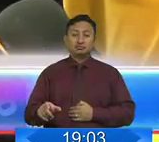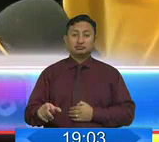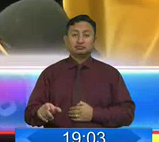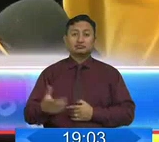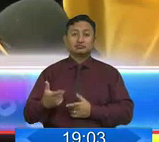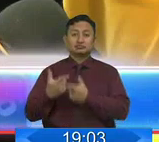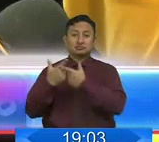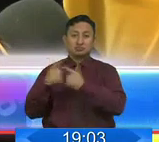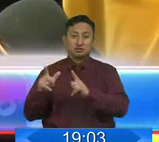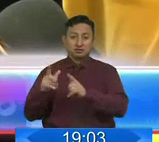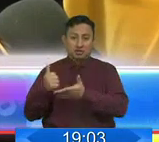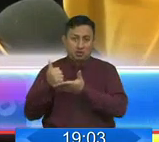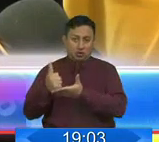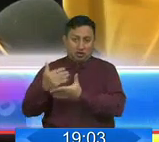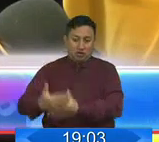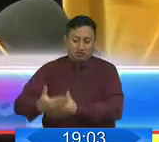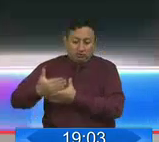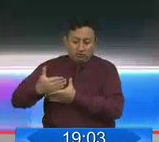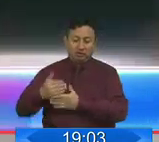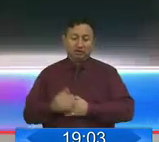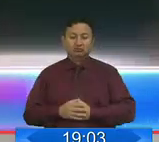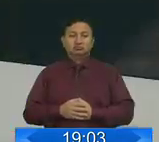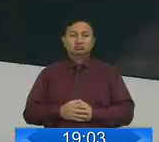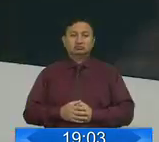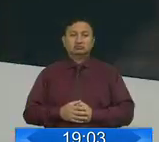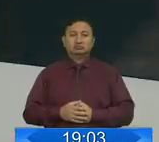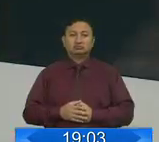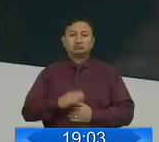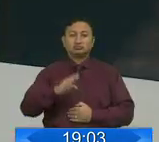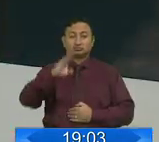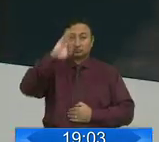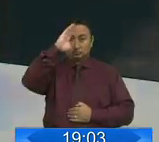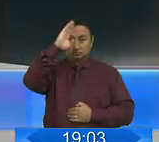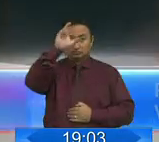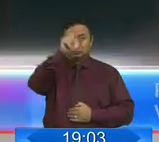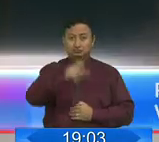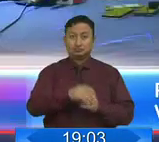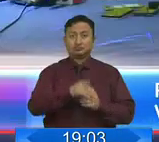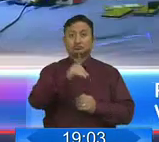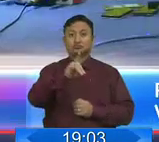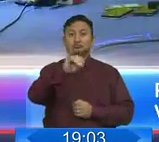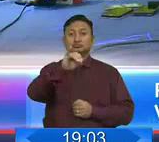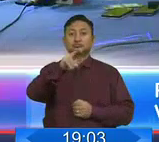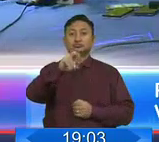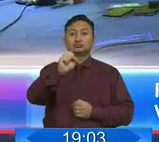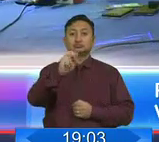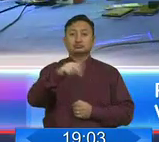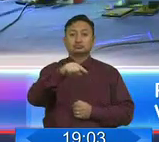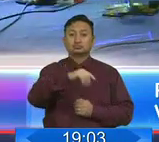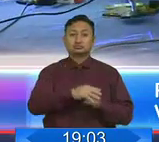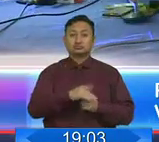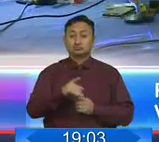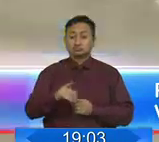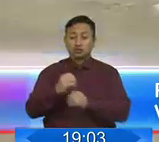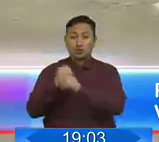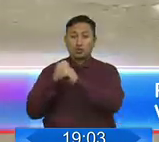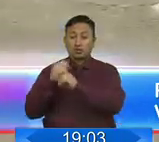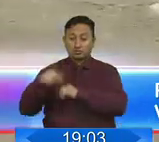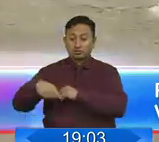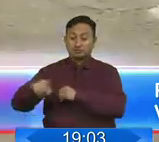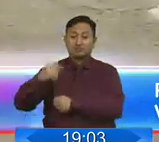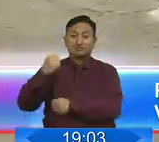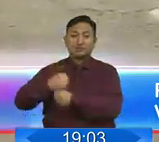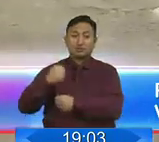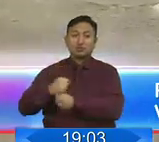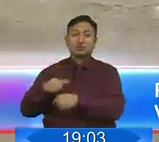rescate de la víctima. Agentes de la unidad de trata de personas inmigrantes indicaron que era obligada a trabajar bajo la modalidad